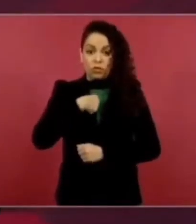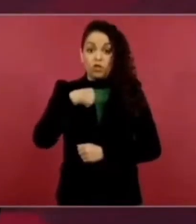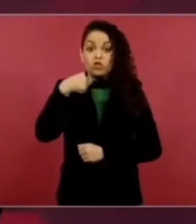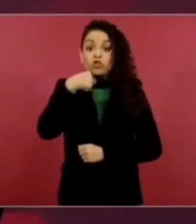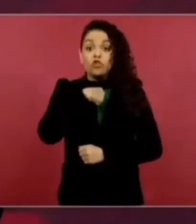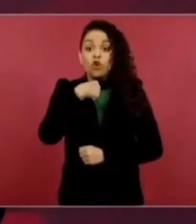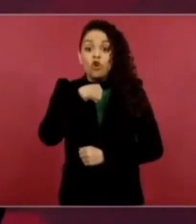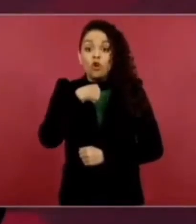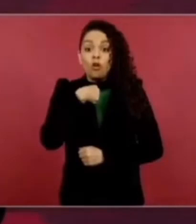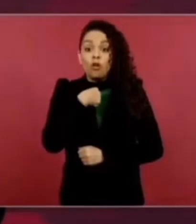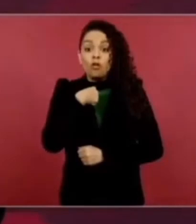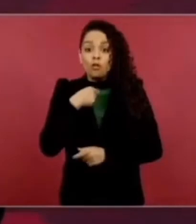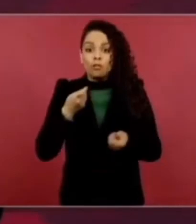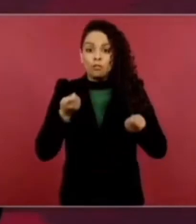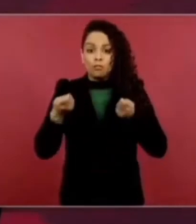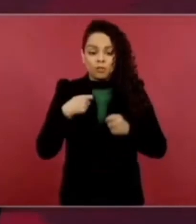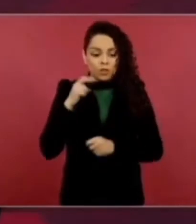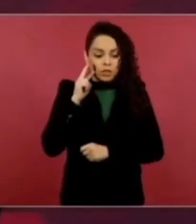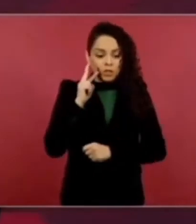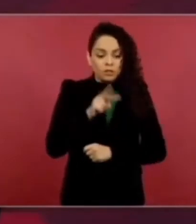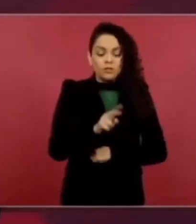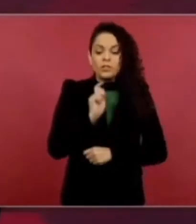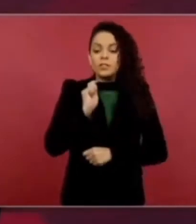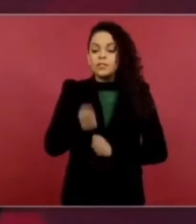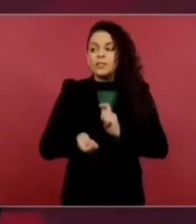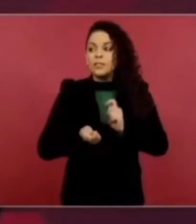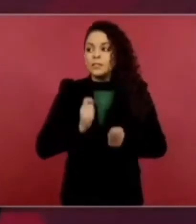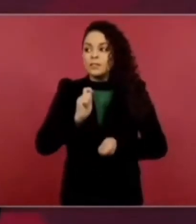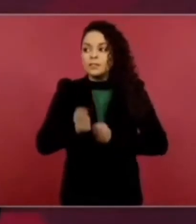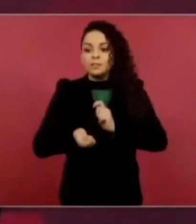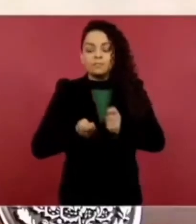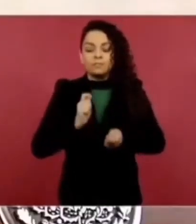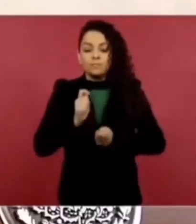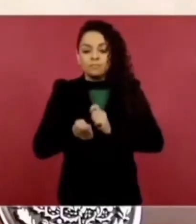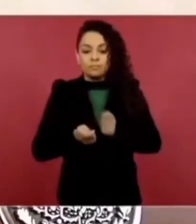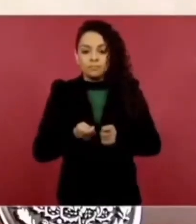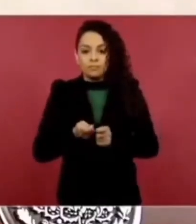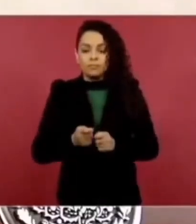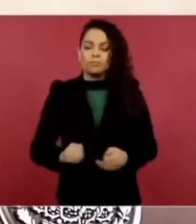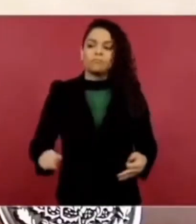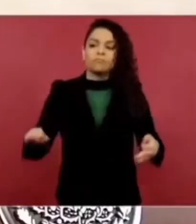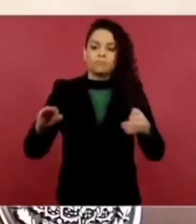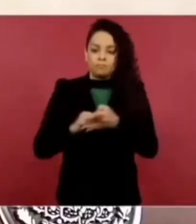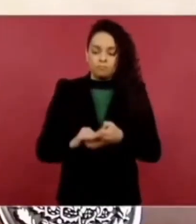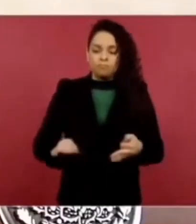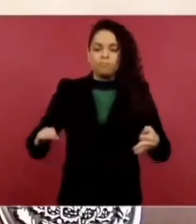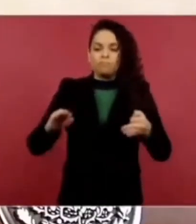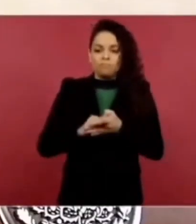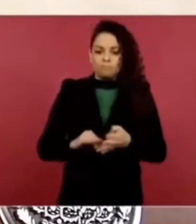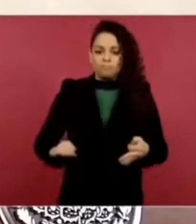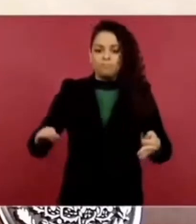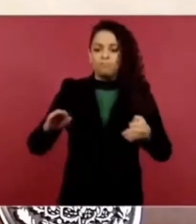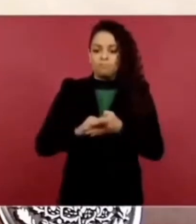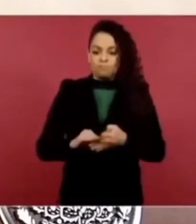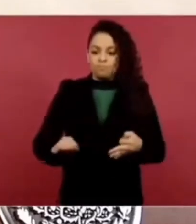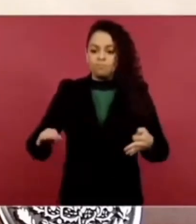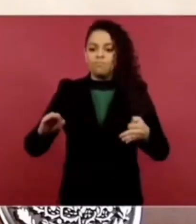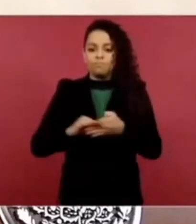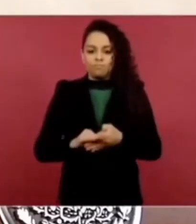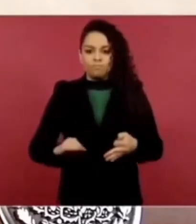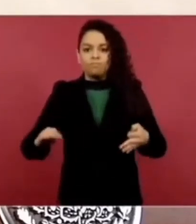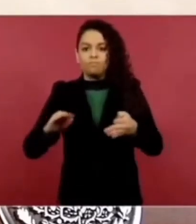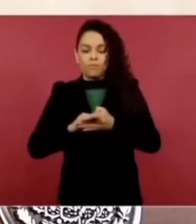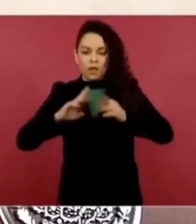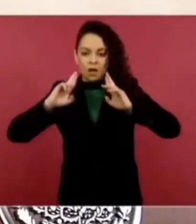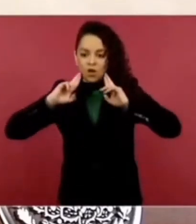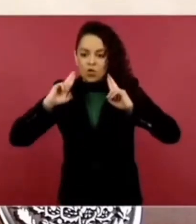Yo la estoy dirigiendo. Y nos estamos reuniendo periódicamente. Todo el gabinete de seguridad.